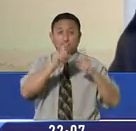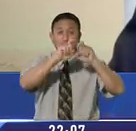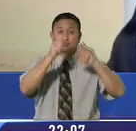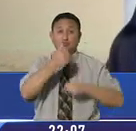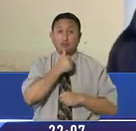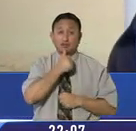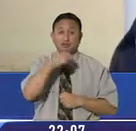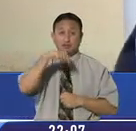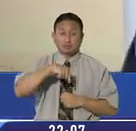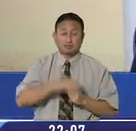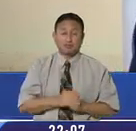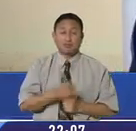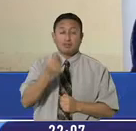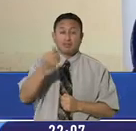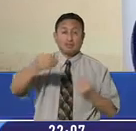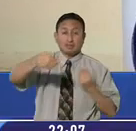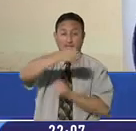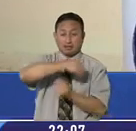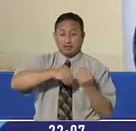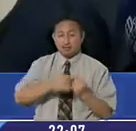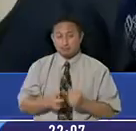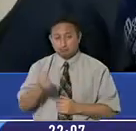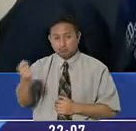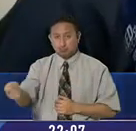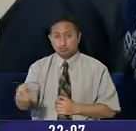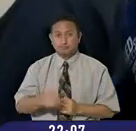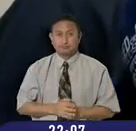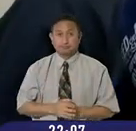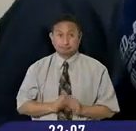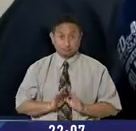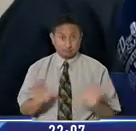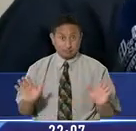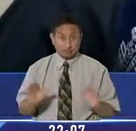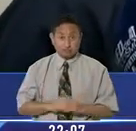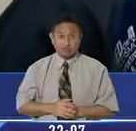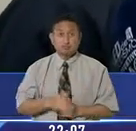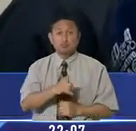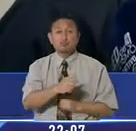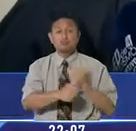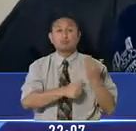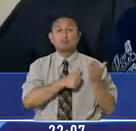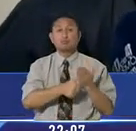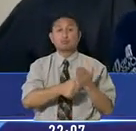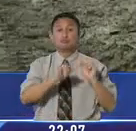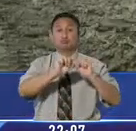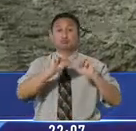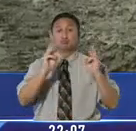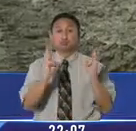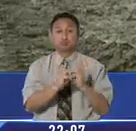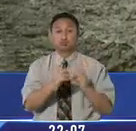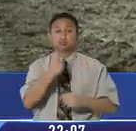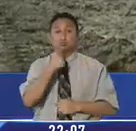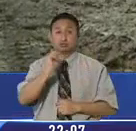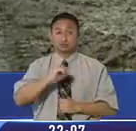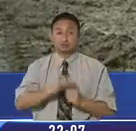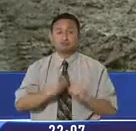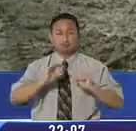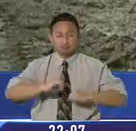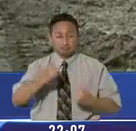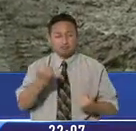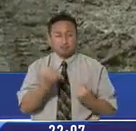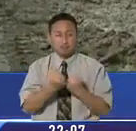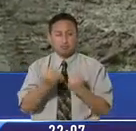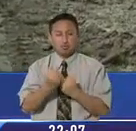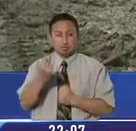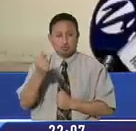privada, podamos inclusive generar el reembolso respectivo. Pero no es todo. El ministro de Inclusión Económica y Social mencionó que habrá un apoyo económico